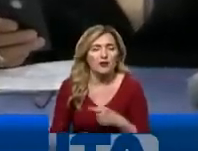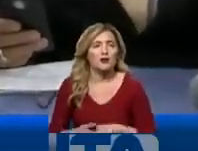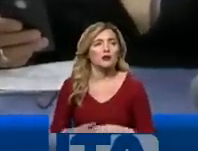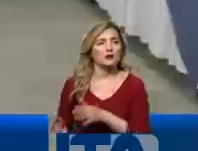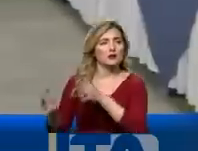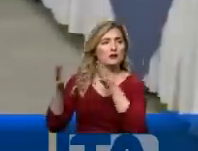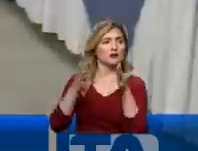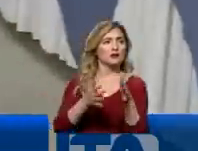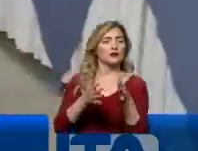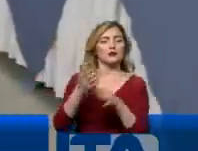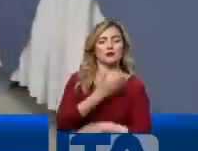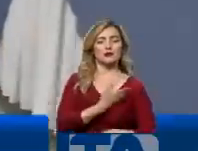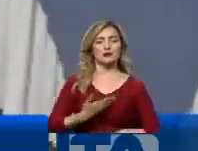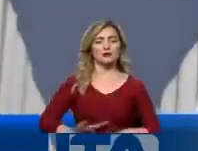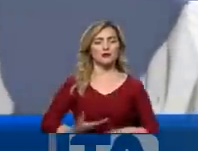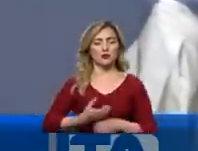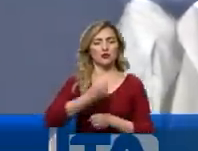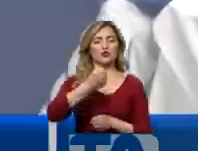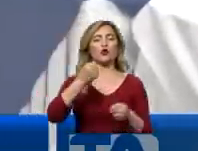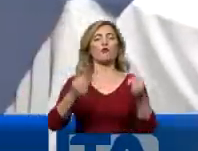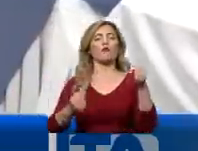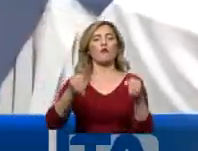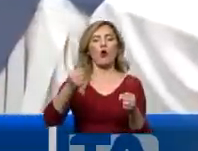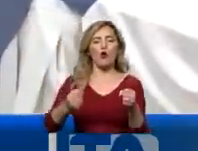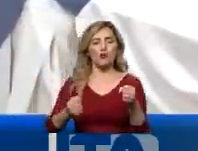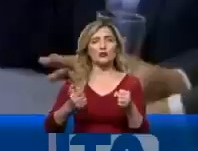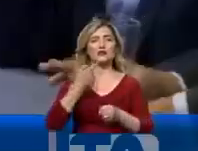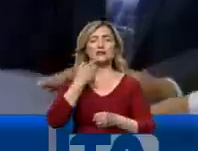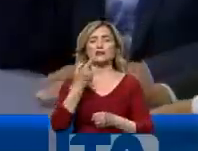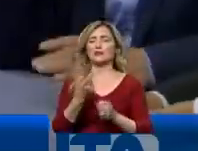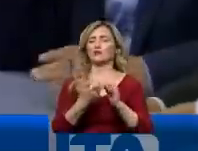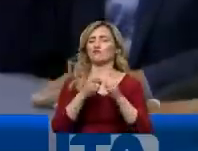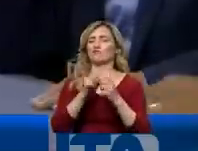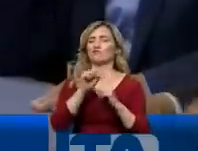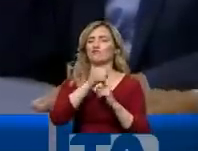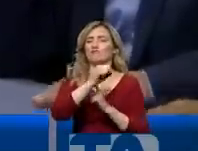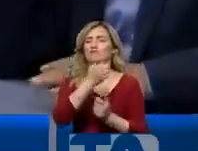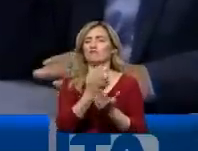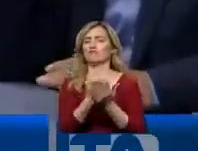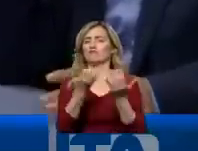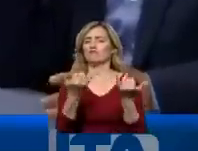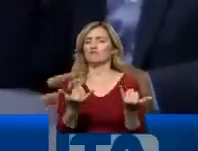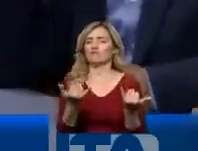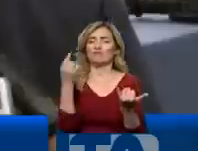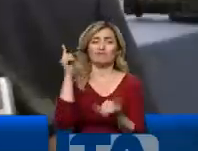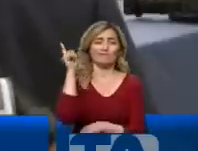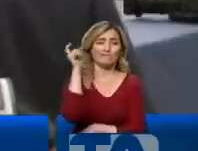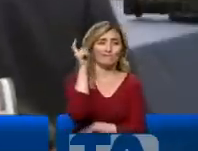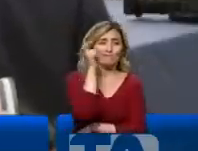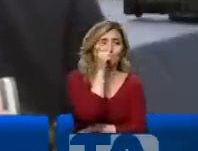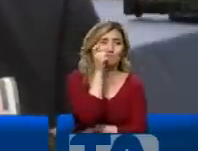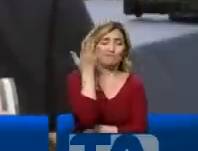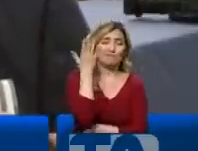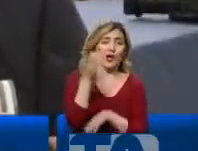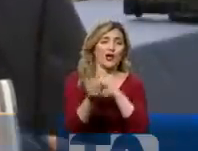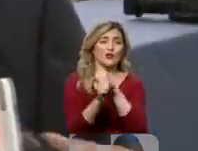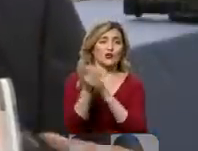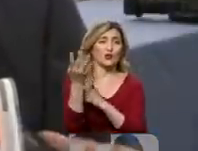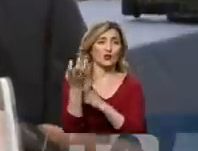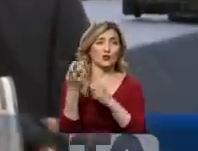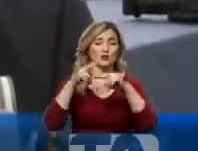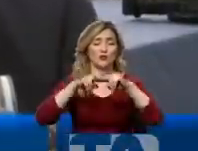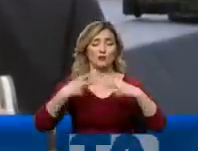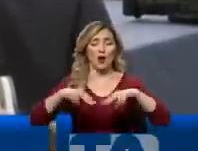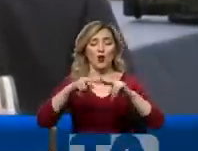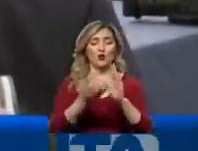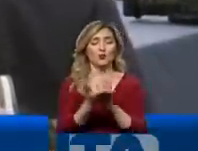Federación de Transportes Urbanos indica que esta medida agudiza más la situación por la que actualmente atraviesan. 14 años a nosotros no nos han revisado